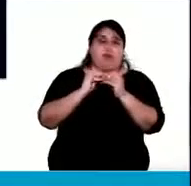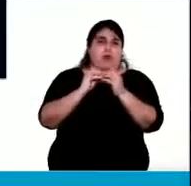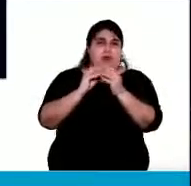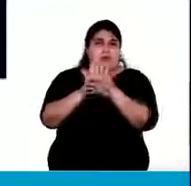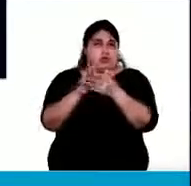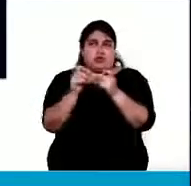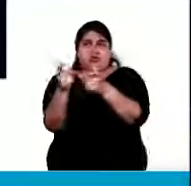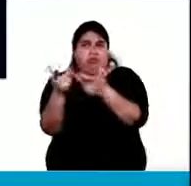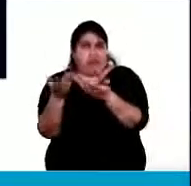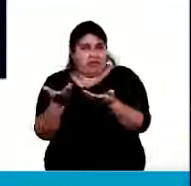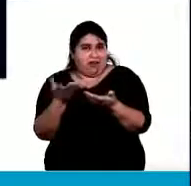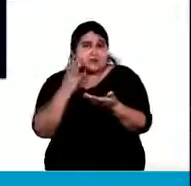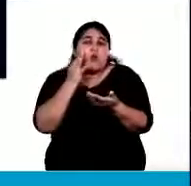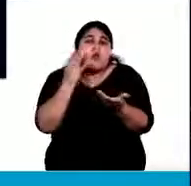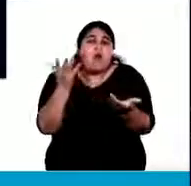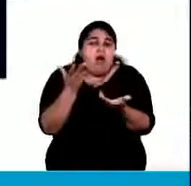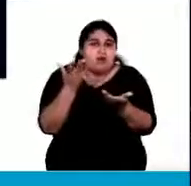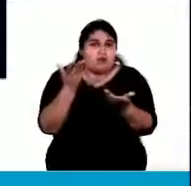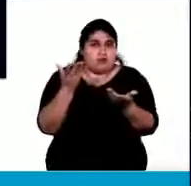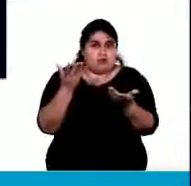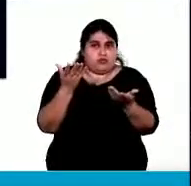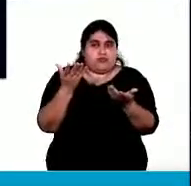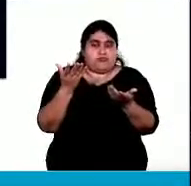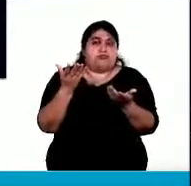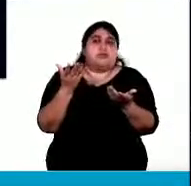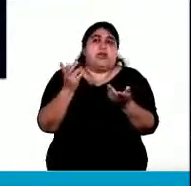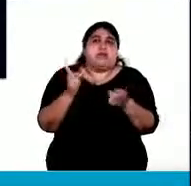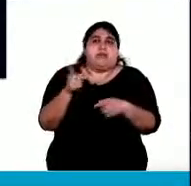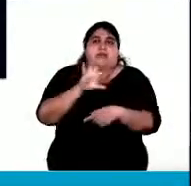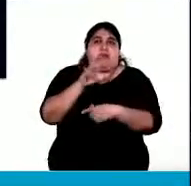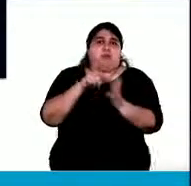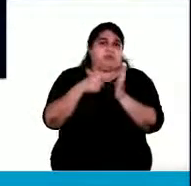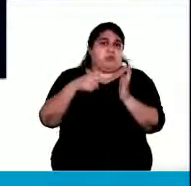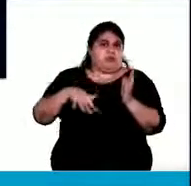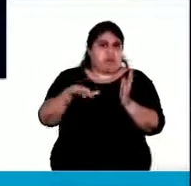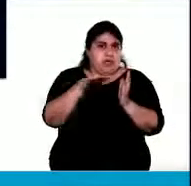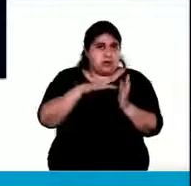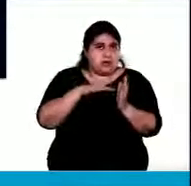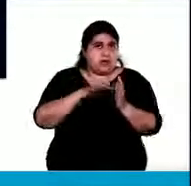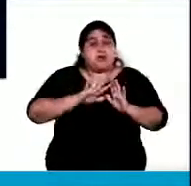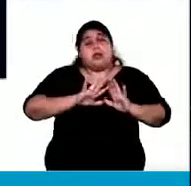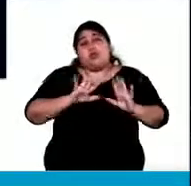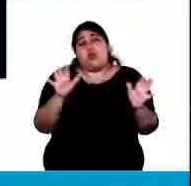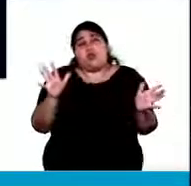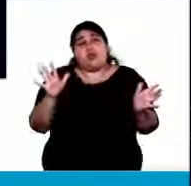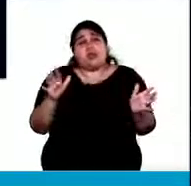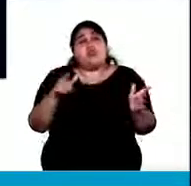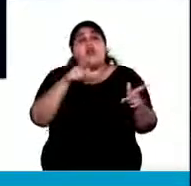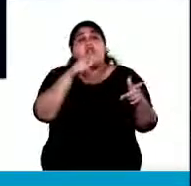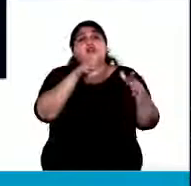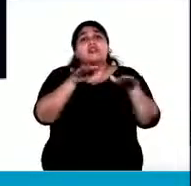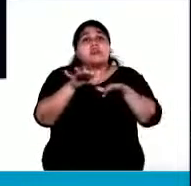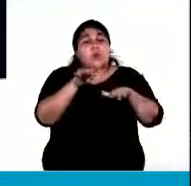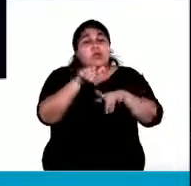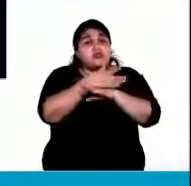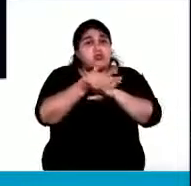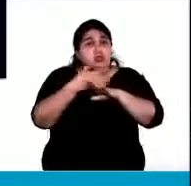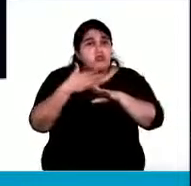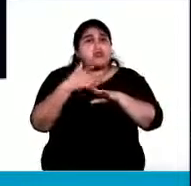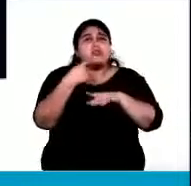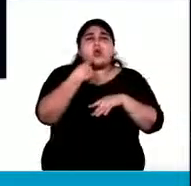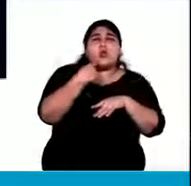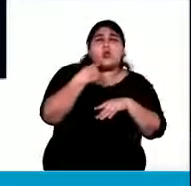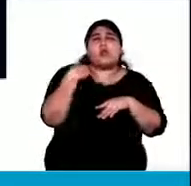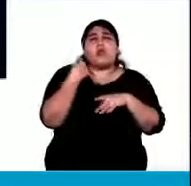los argentinos, las argentinas y especialmente en la provincia de Buenos Aires. Pero bueno, frente a la